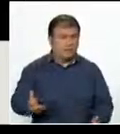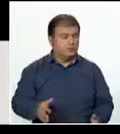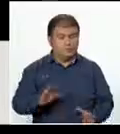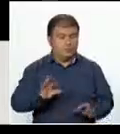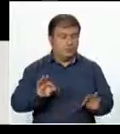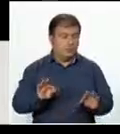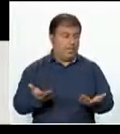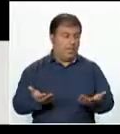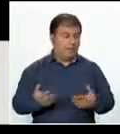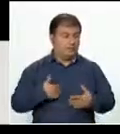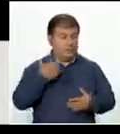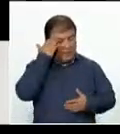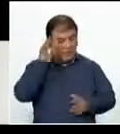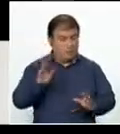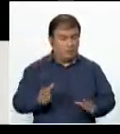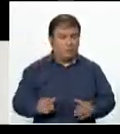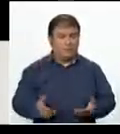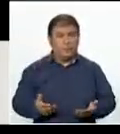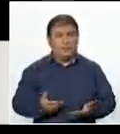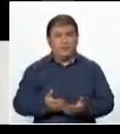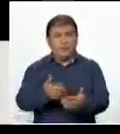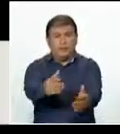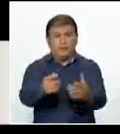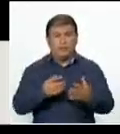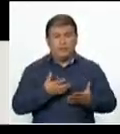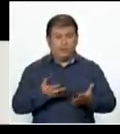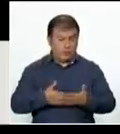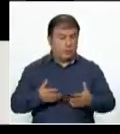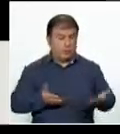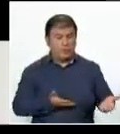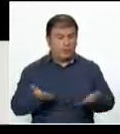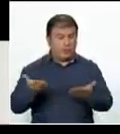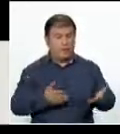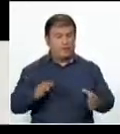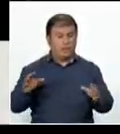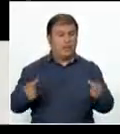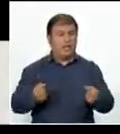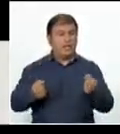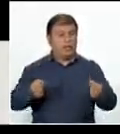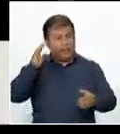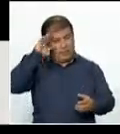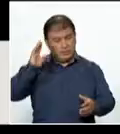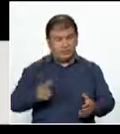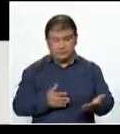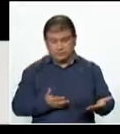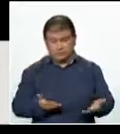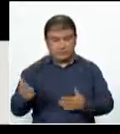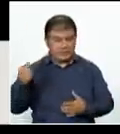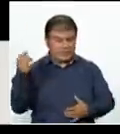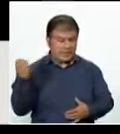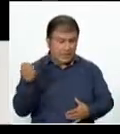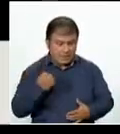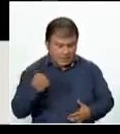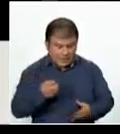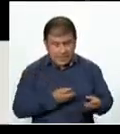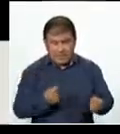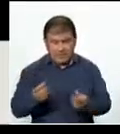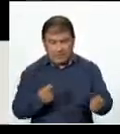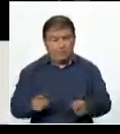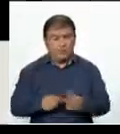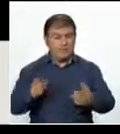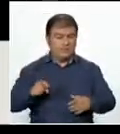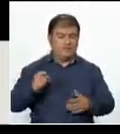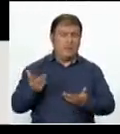No, hasta el momento eso no se ha comunicado. Hemos visto que fueron llevados en patrulleros, varios de ellos. Claro, en la emergencia rápidamente no puede